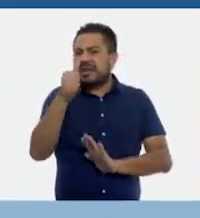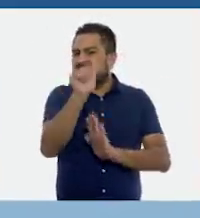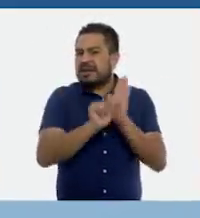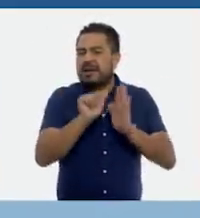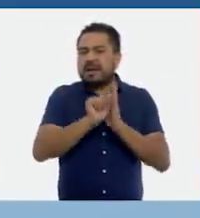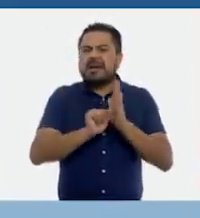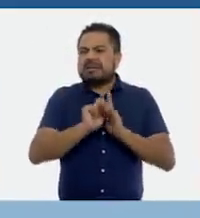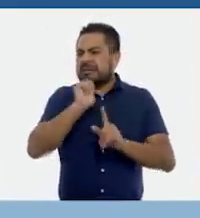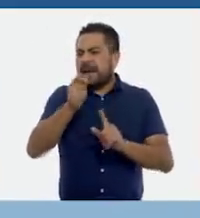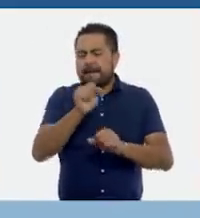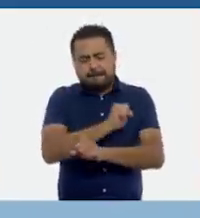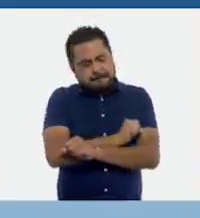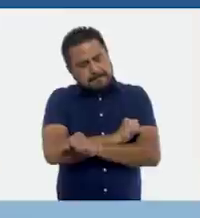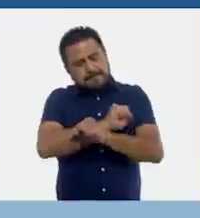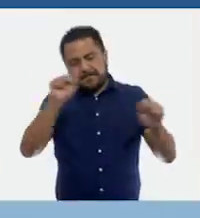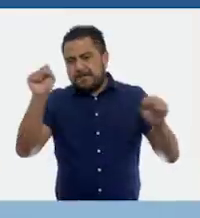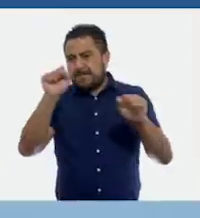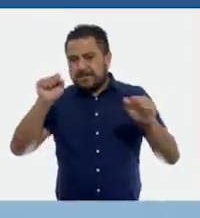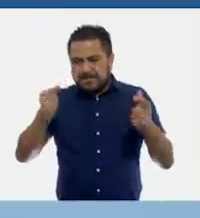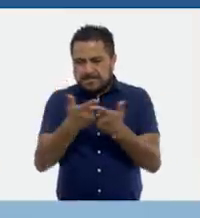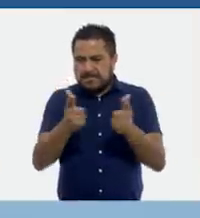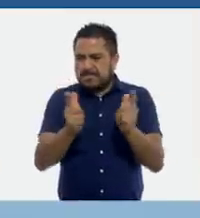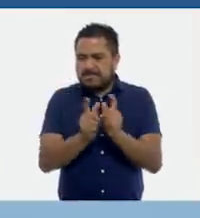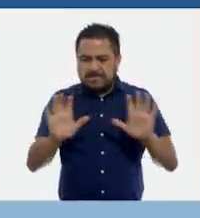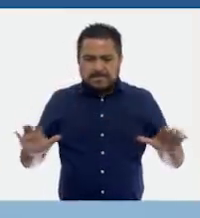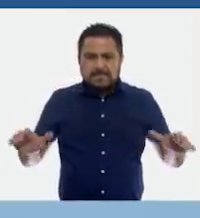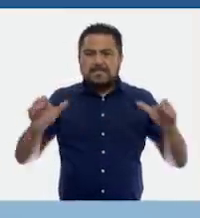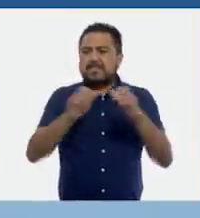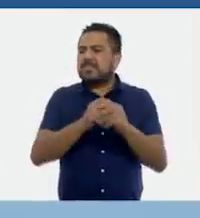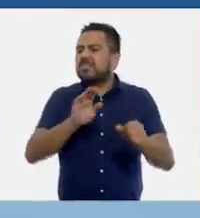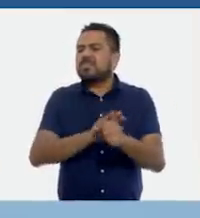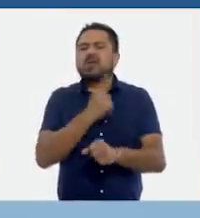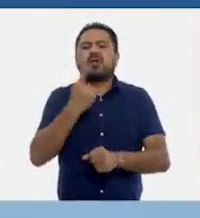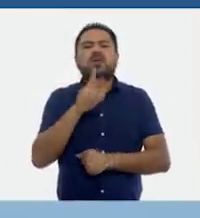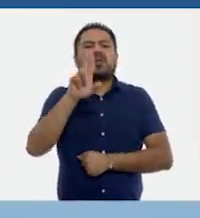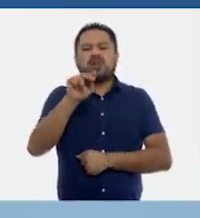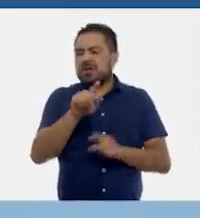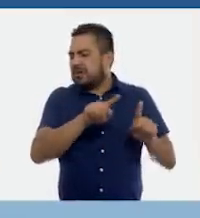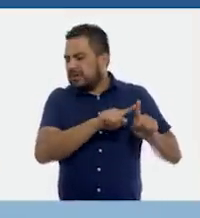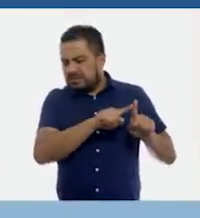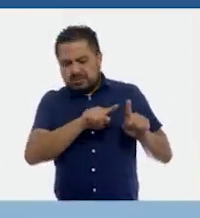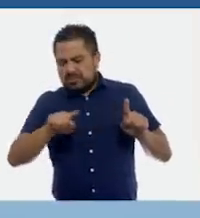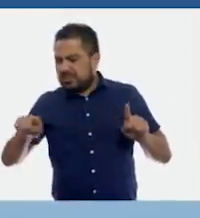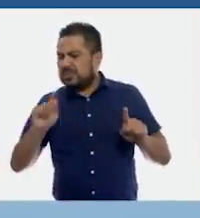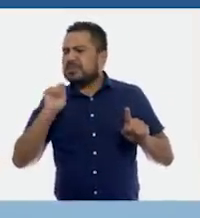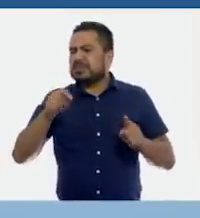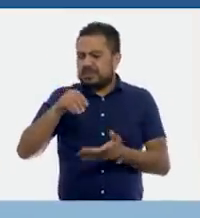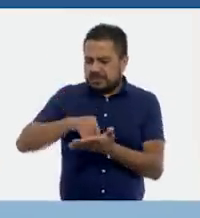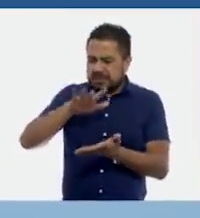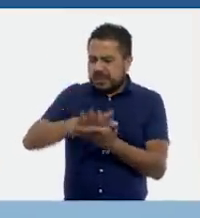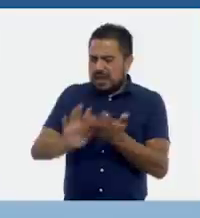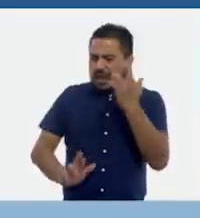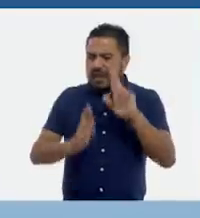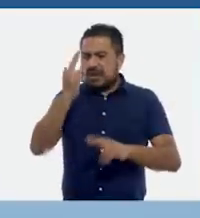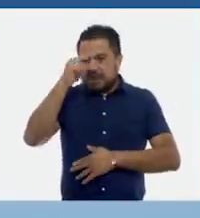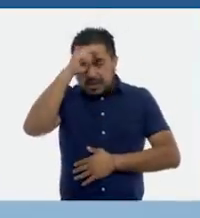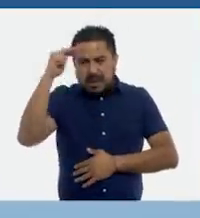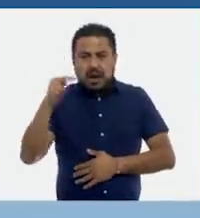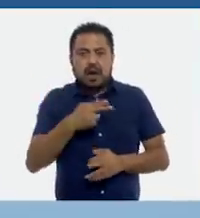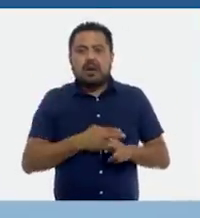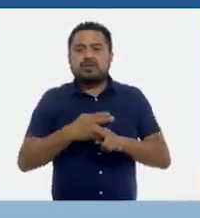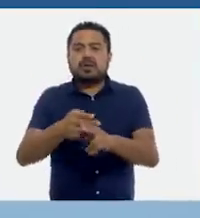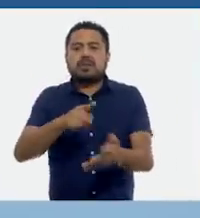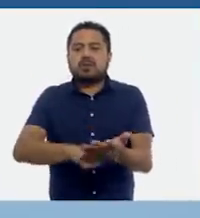meses de que estallara el movimiento, ¿por qué nuestra línea del tiempo marca la Revolución Mexicana